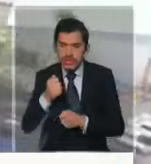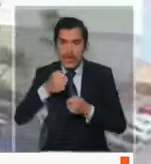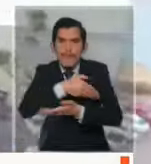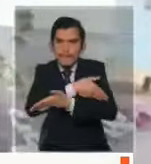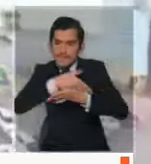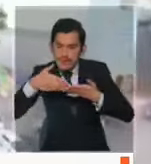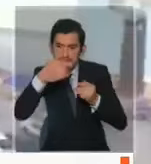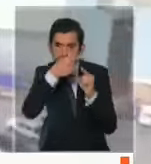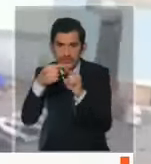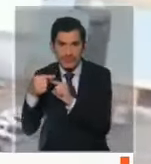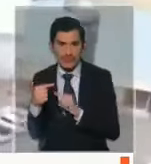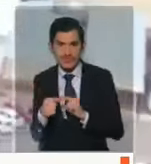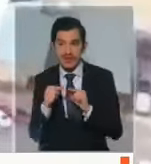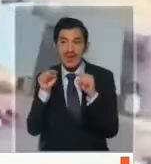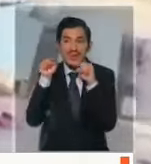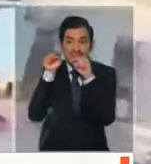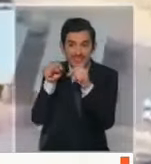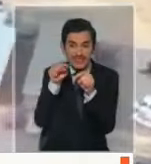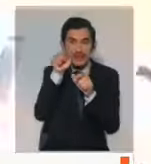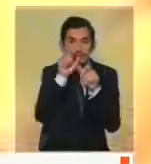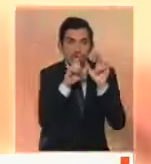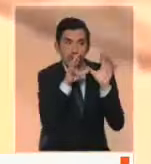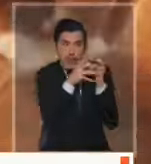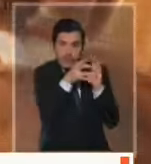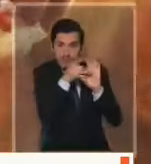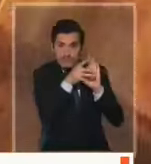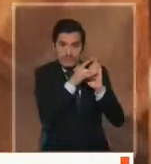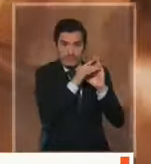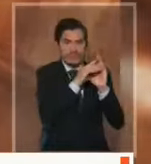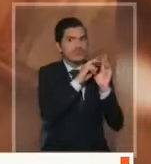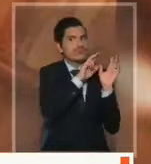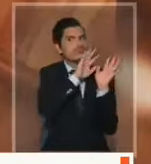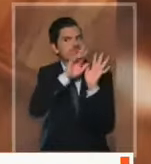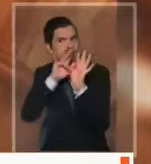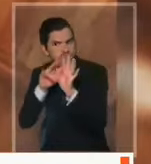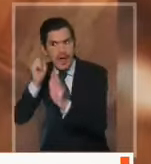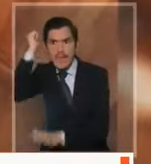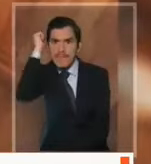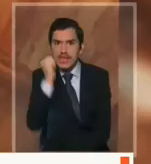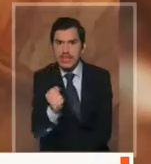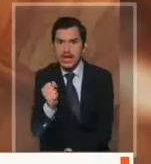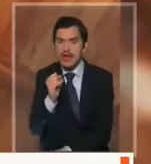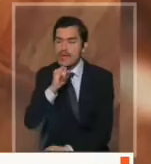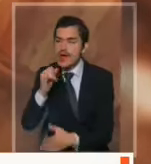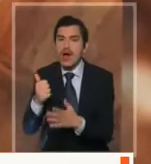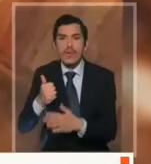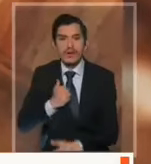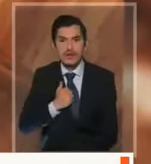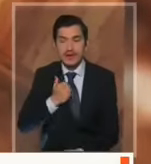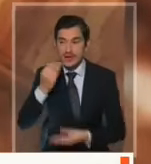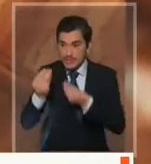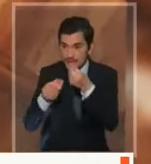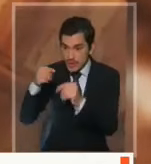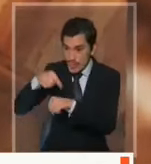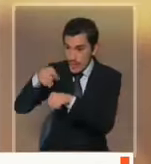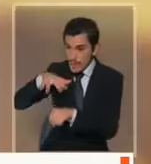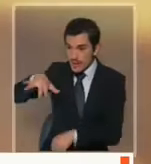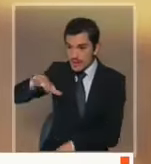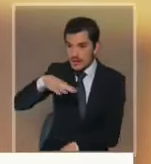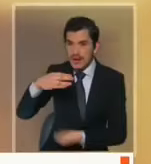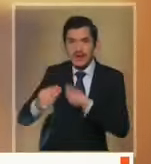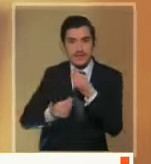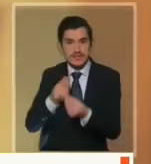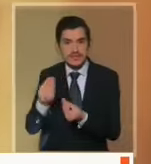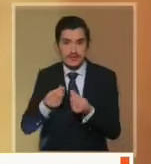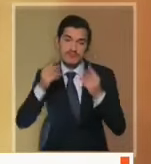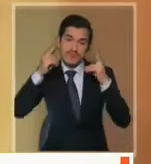pesos. Fue eso lo que atrajo a un grupo criminal que no dudó en matar para cumplir su cometido. ¿Qué ocurrió en ese momento fatal?